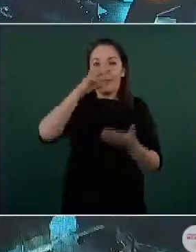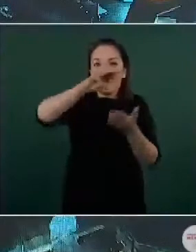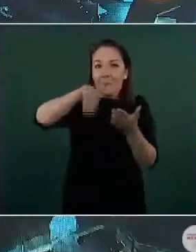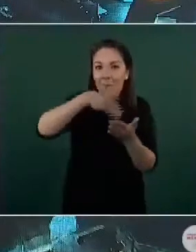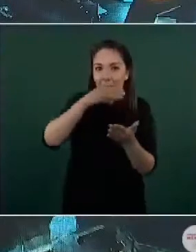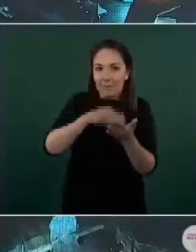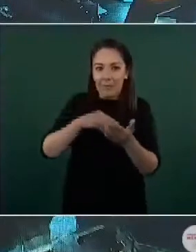para que rápidamente